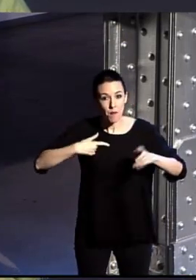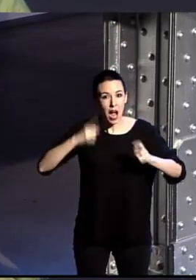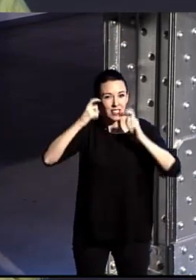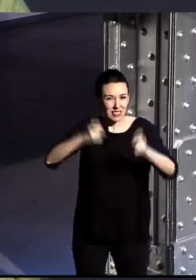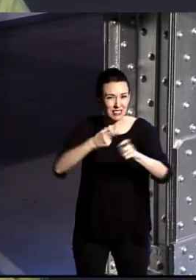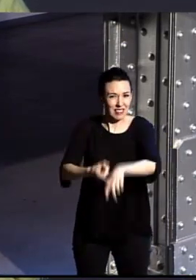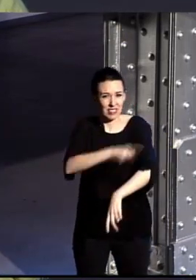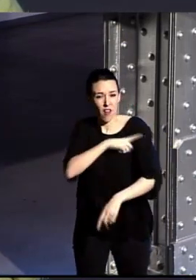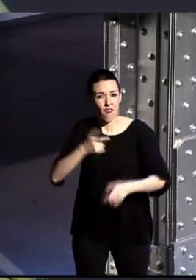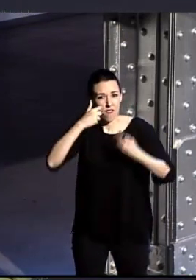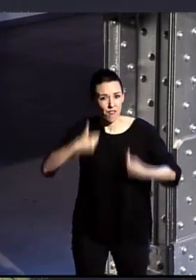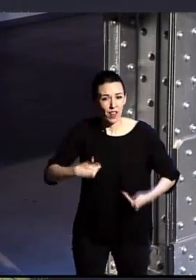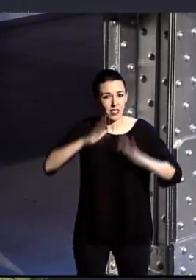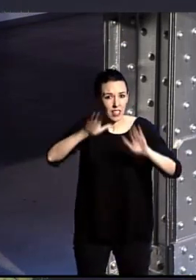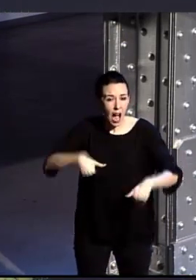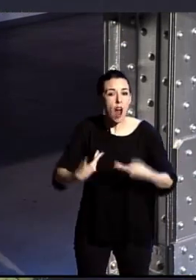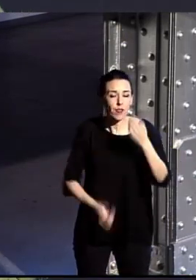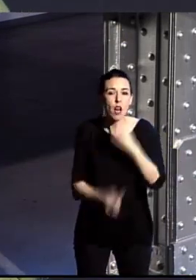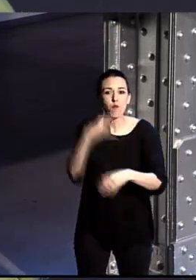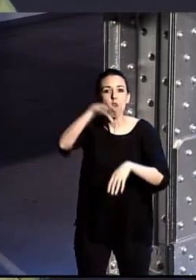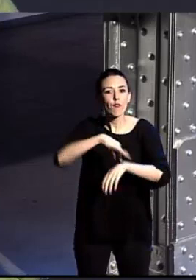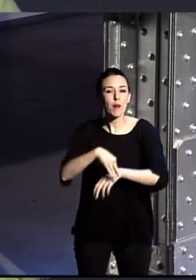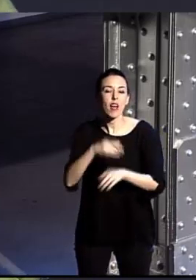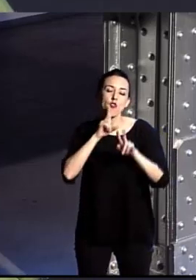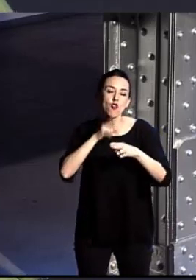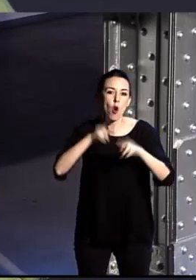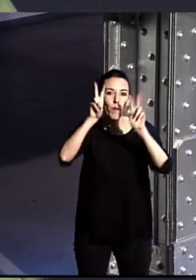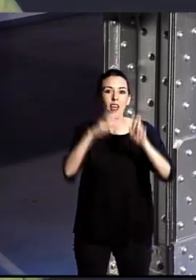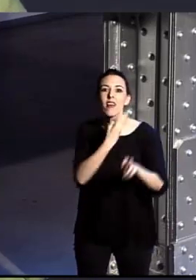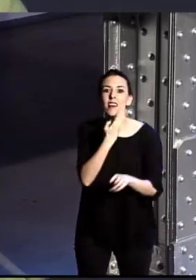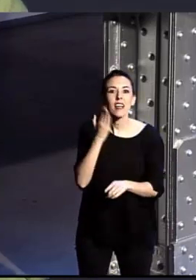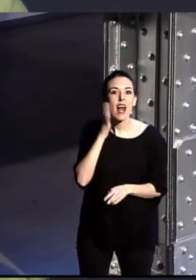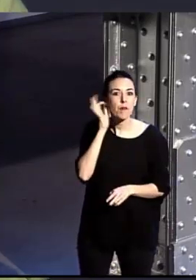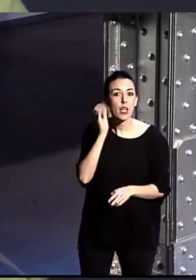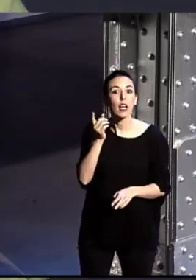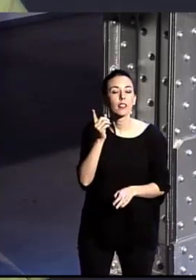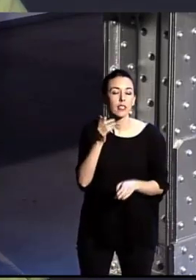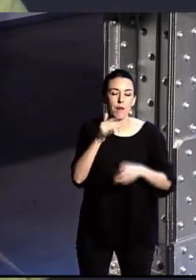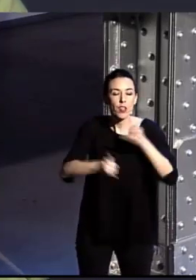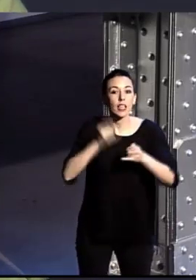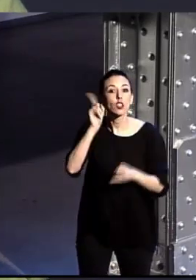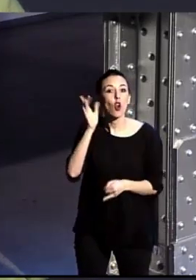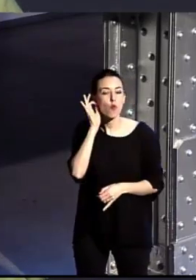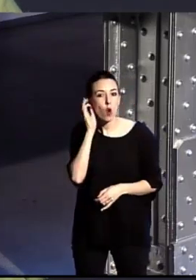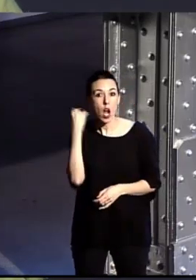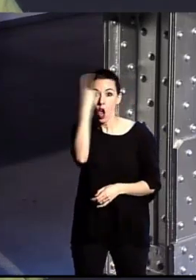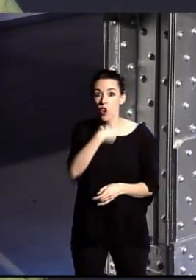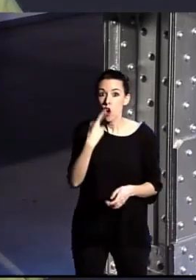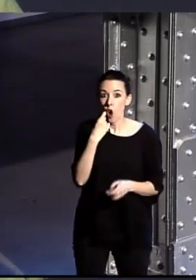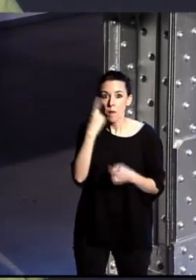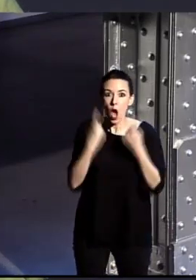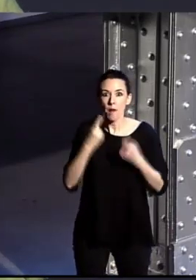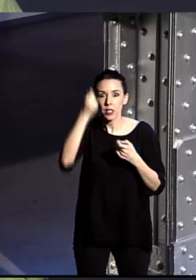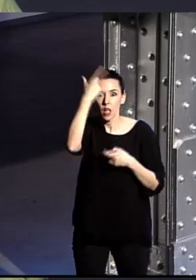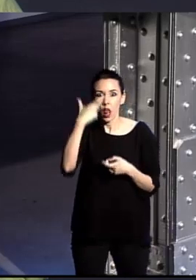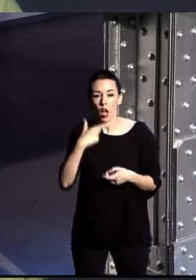sobreesfuerzo físico tienden a producir cara de bicicleta. ¿Pero solo en la mujer? Solo en la mujer. Un rostro normalmente enrojecido, pero a veces pálido, a menudo